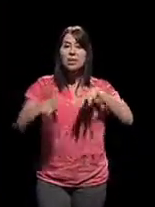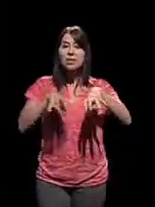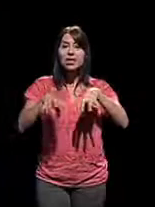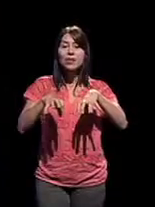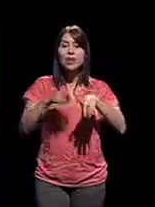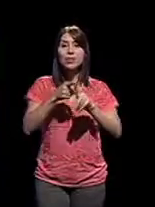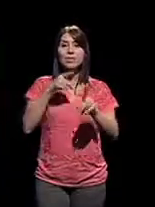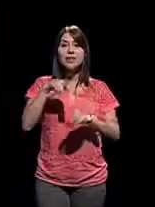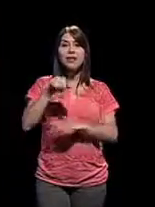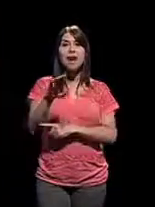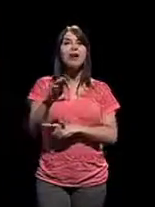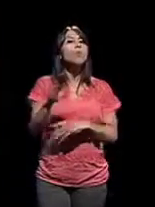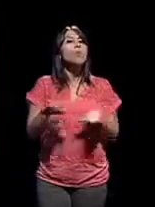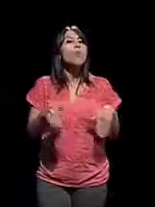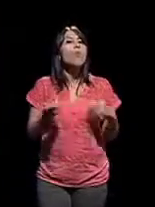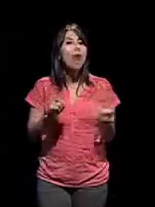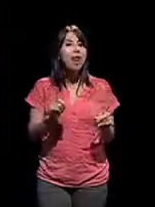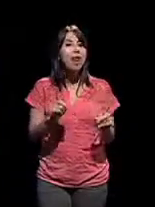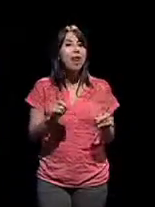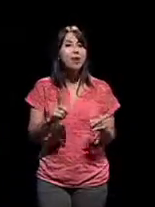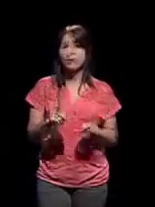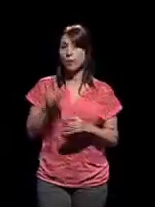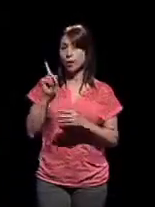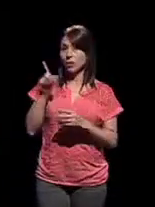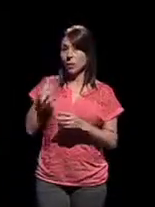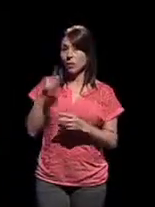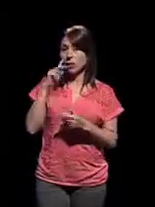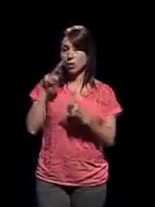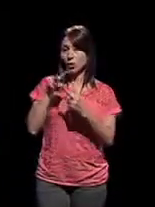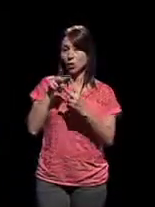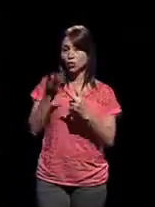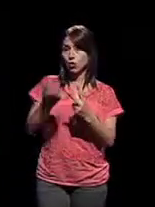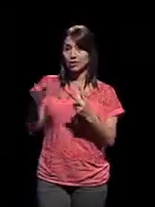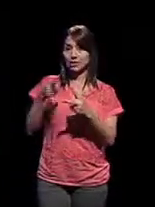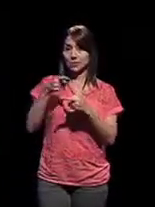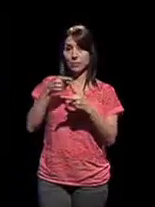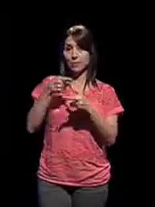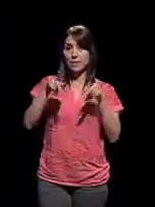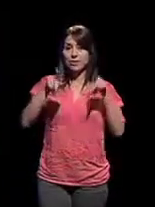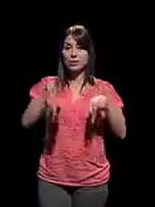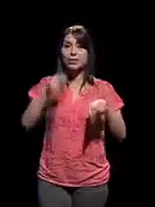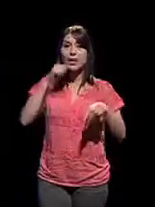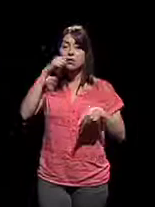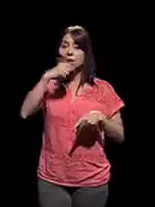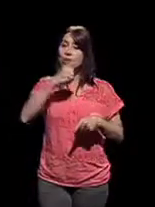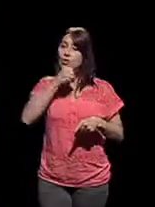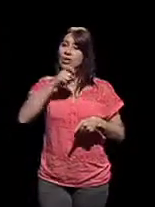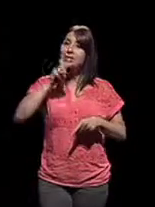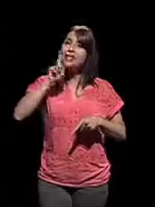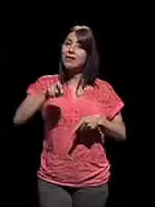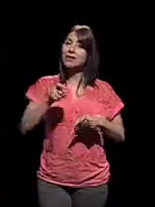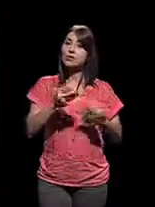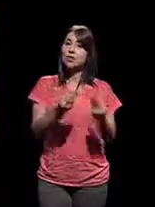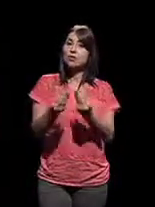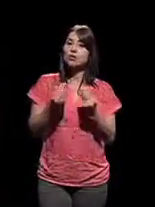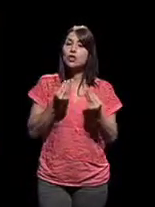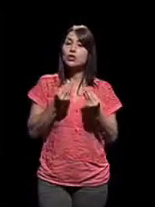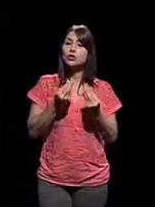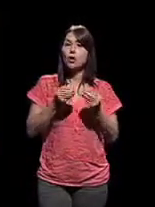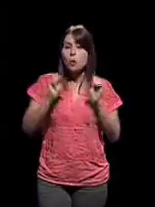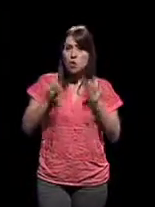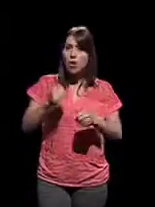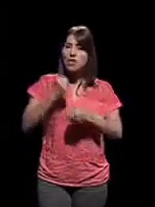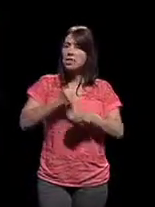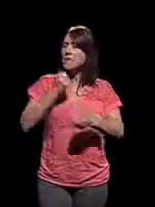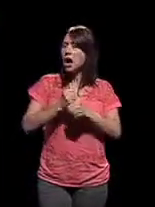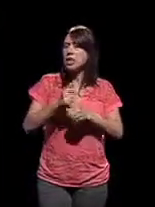Partido Acción Ciudadana? Desde ahí hay que valorar dos cosas. Uno es que las personas adultas mayores deben ser productivos y deben poder trabajar en el tiempo que así